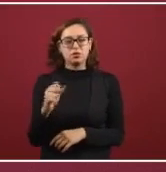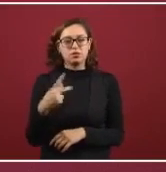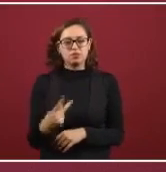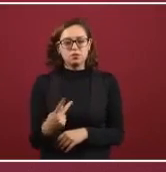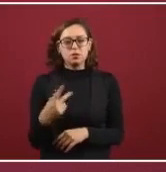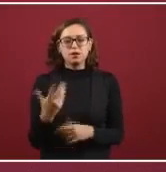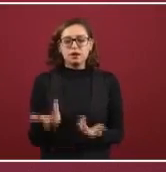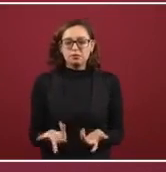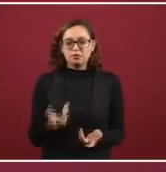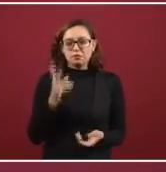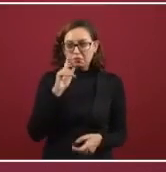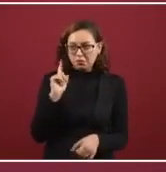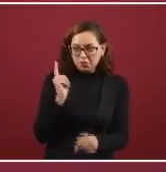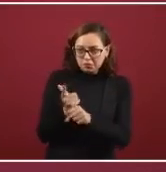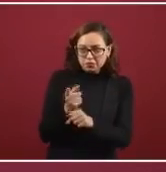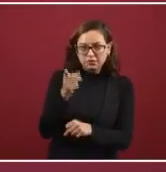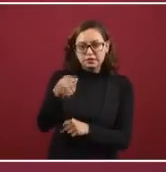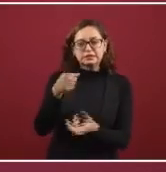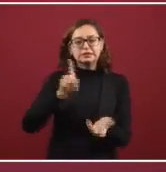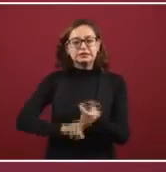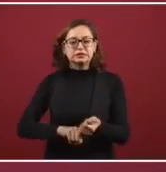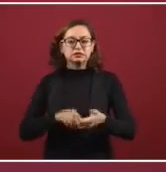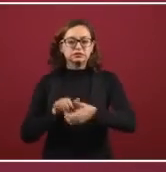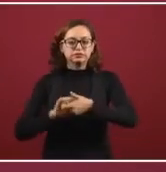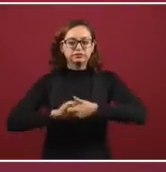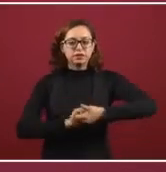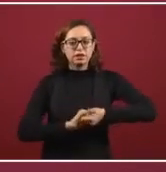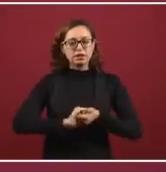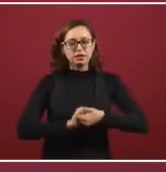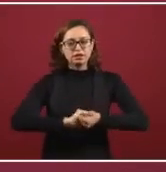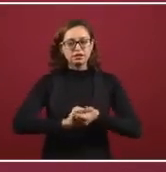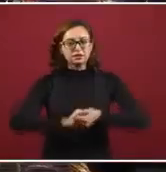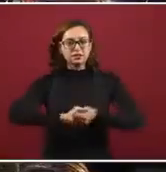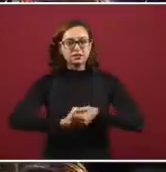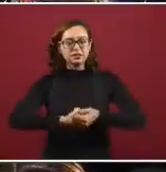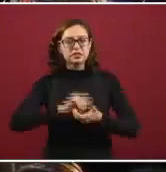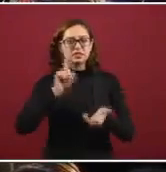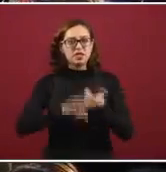el uso de trailers que parecen frigoríficos,